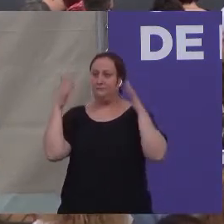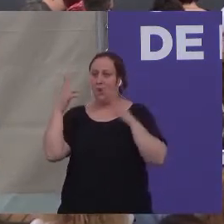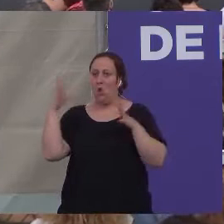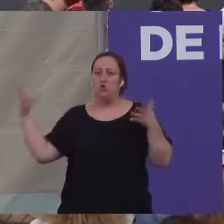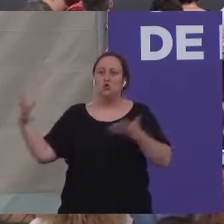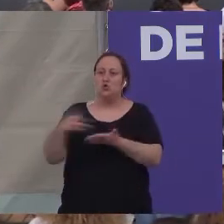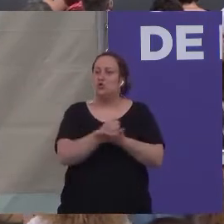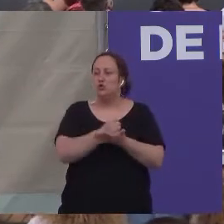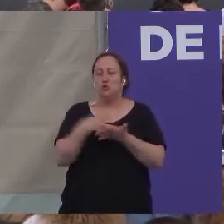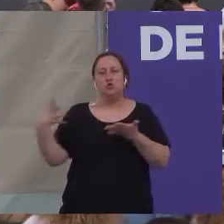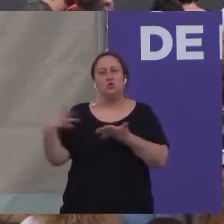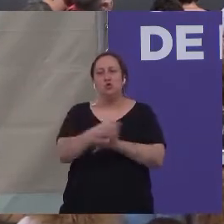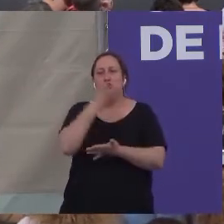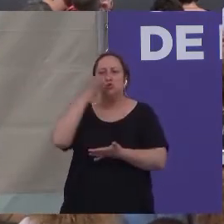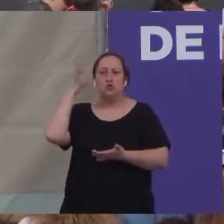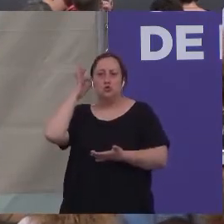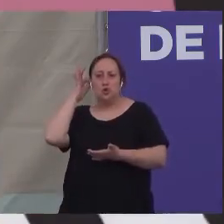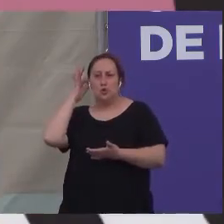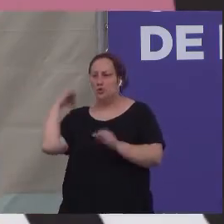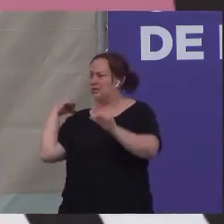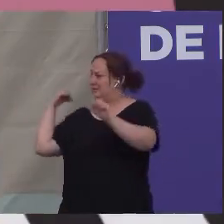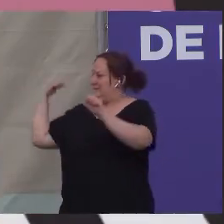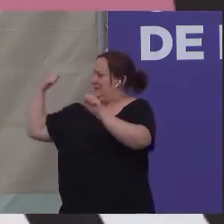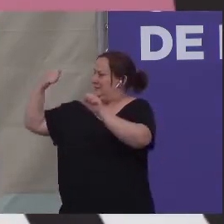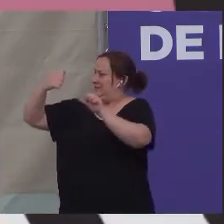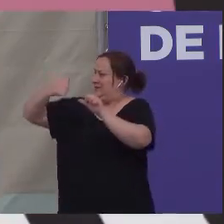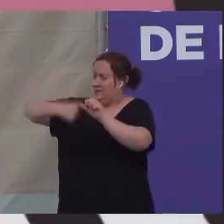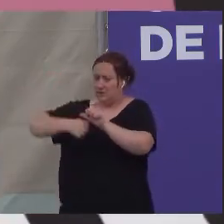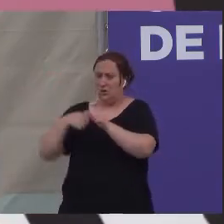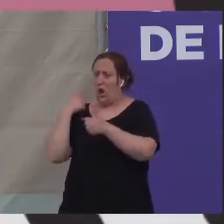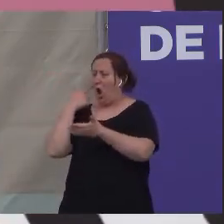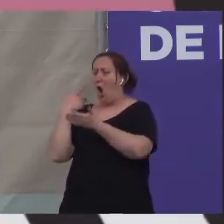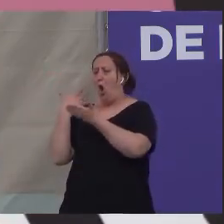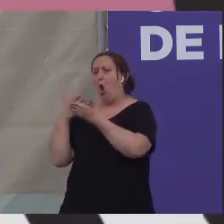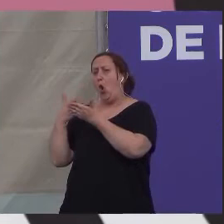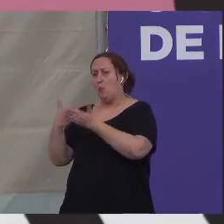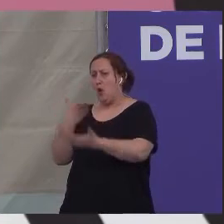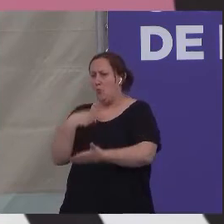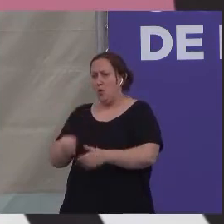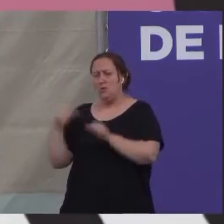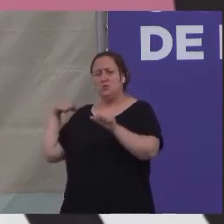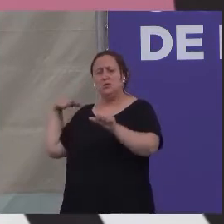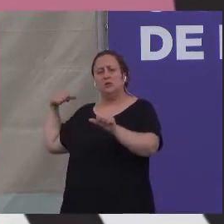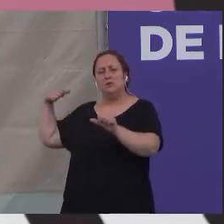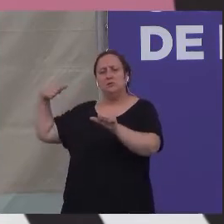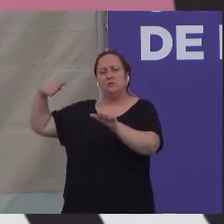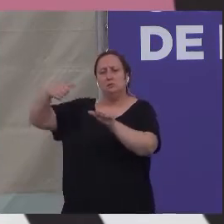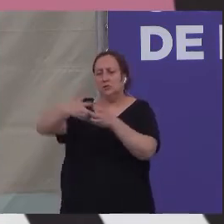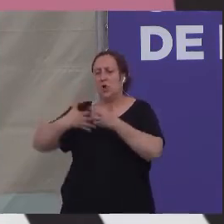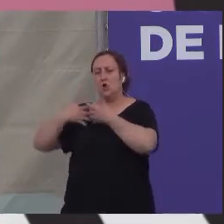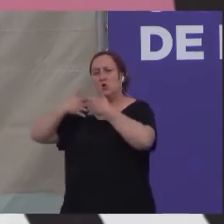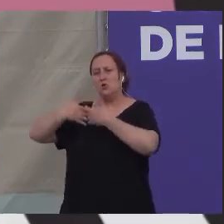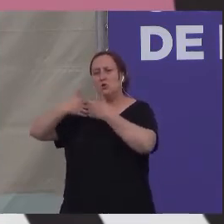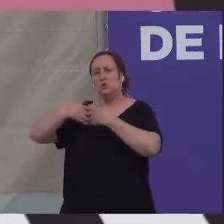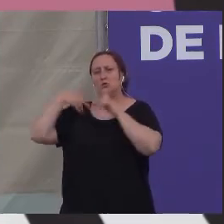Todos y todas con una trayectoria que podéis comprobar muy larga de lucha por la